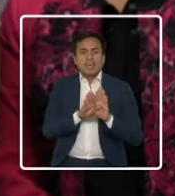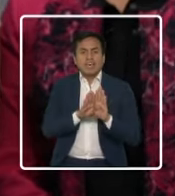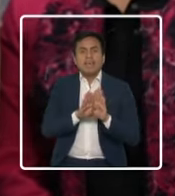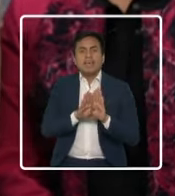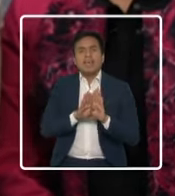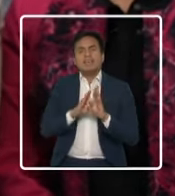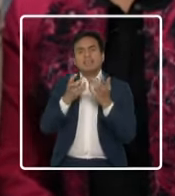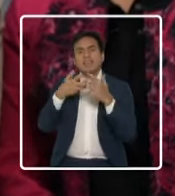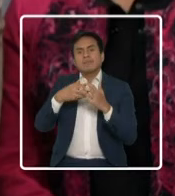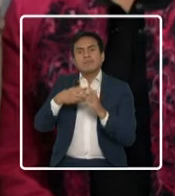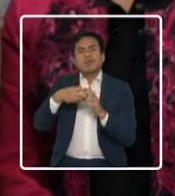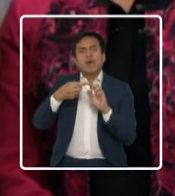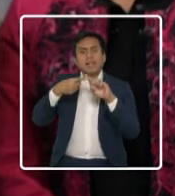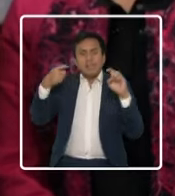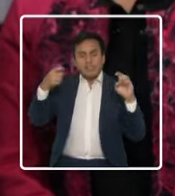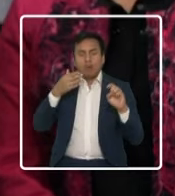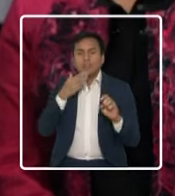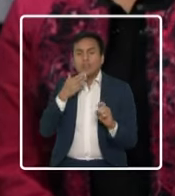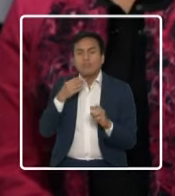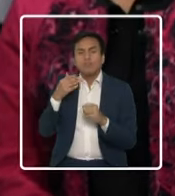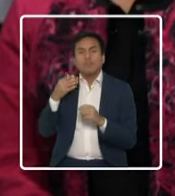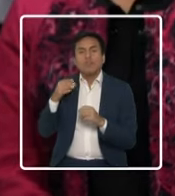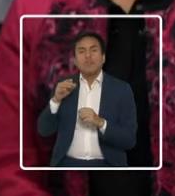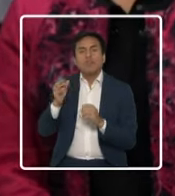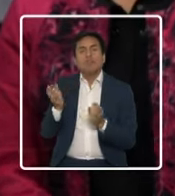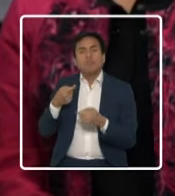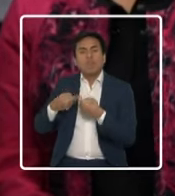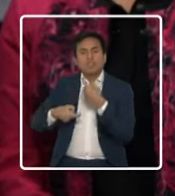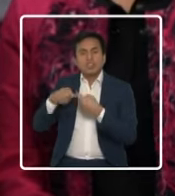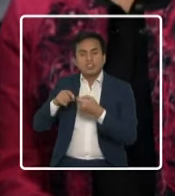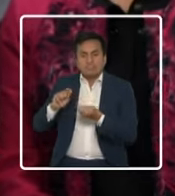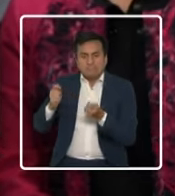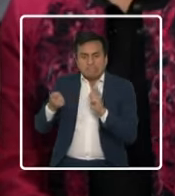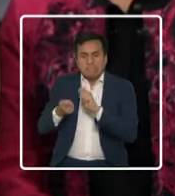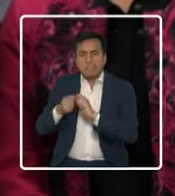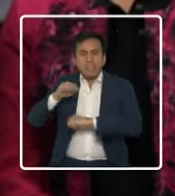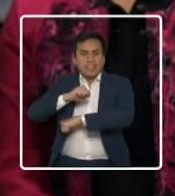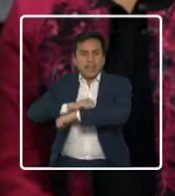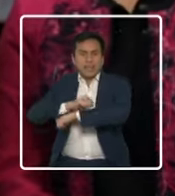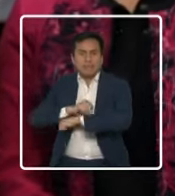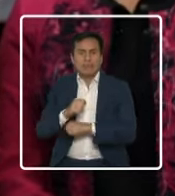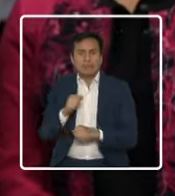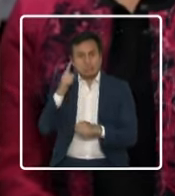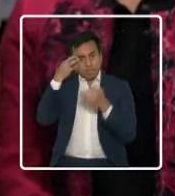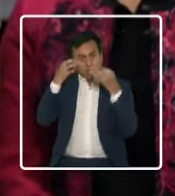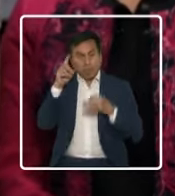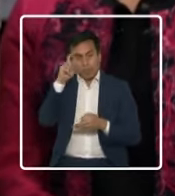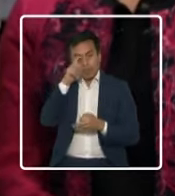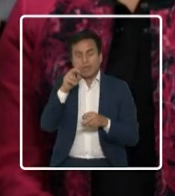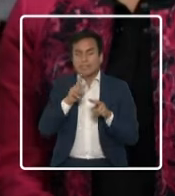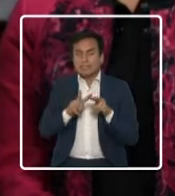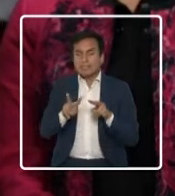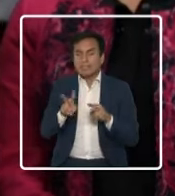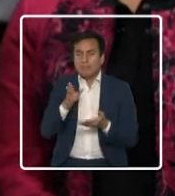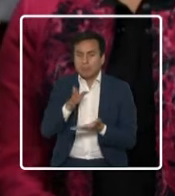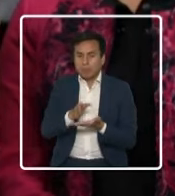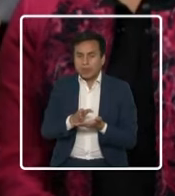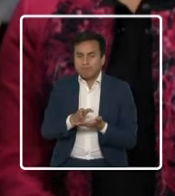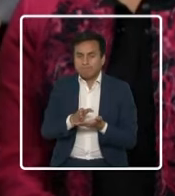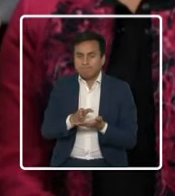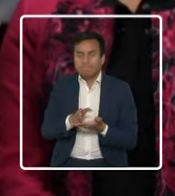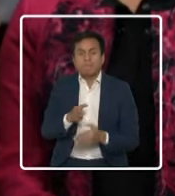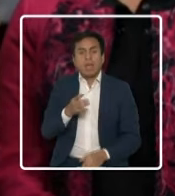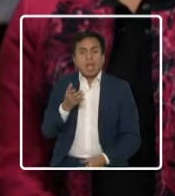la teoría que ha cobrado mayor relevancia, dado que se han despejado otras variables. Por ejemplo, nunca se pidió